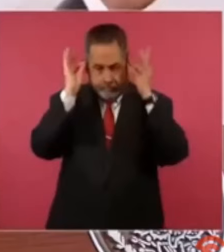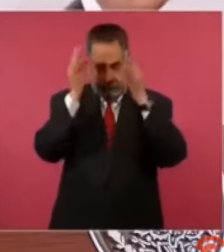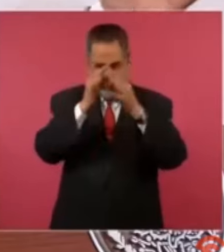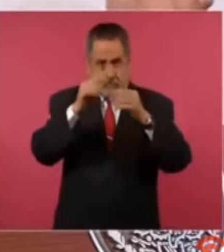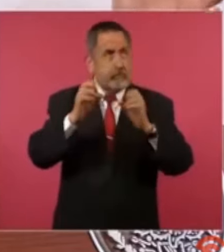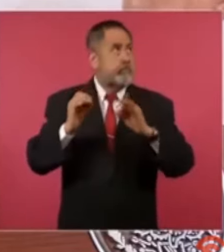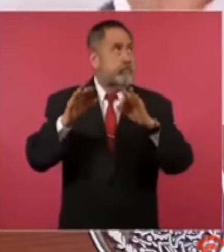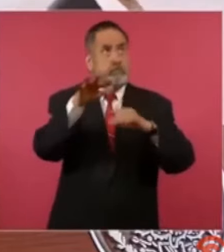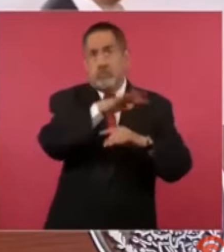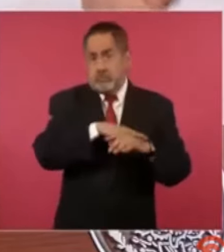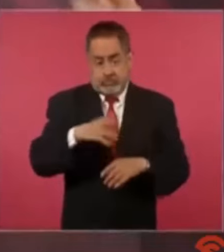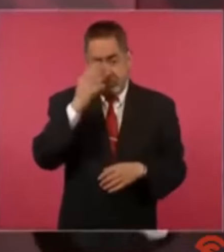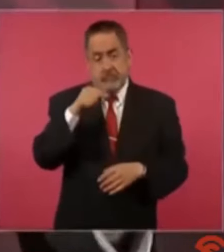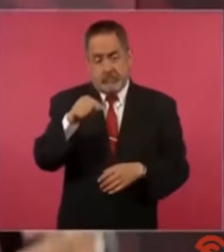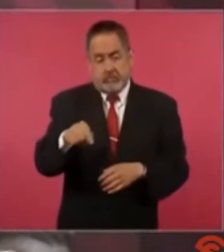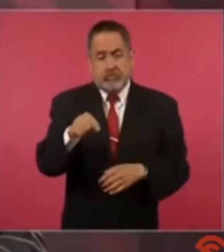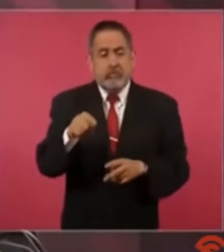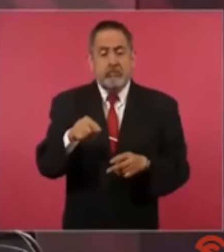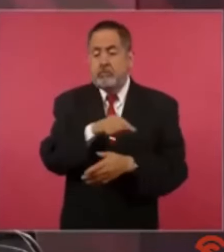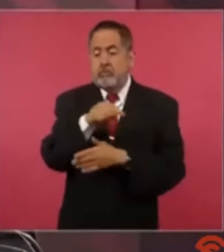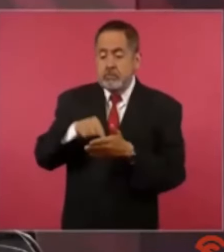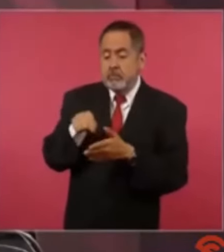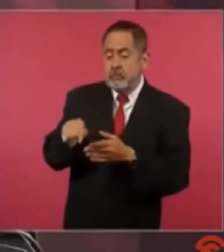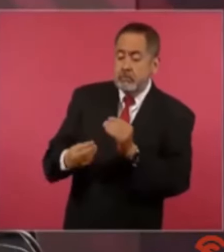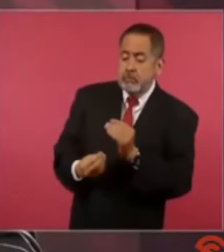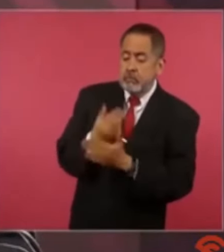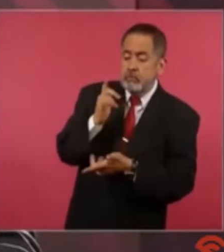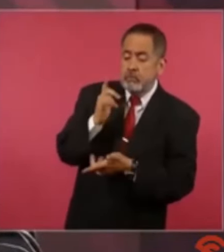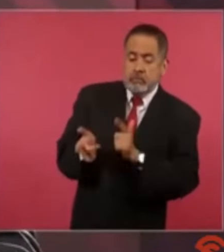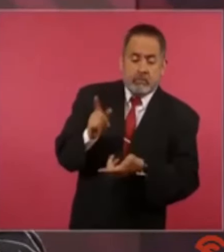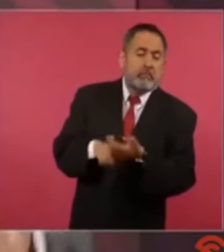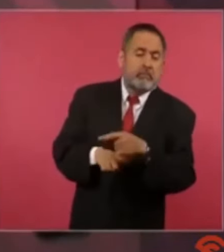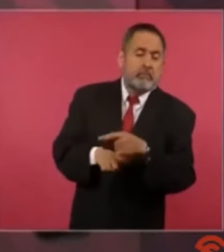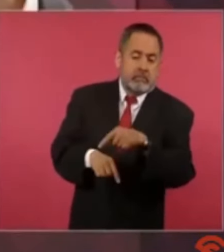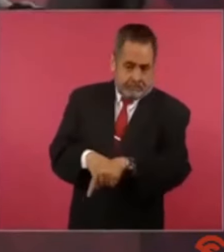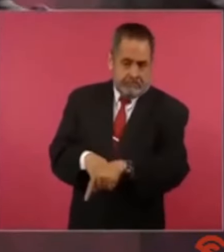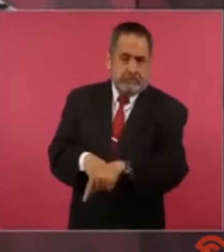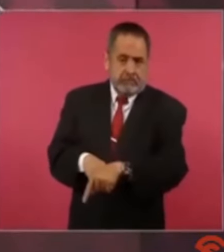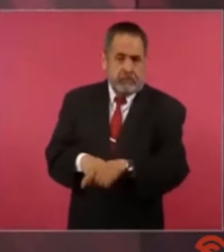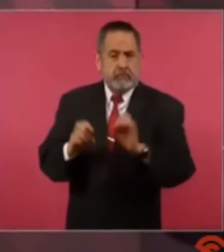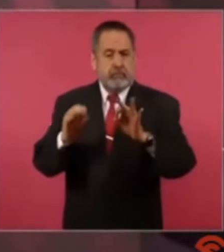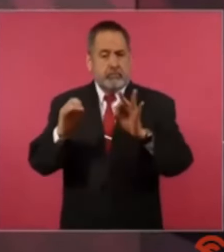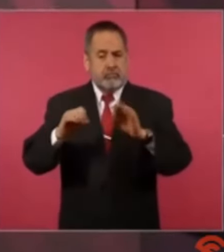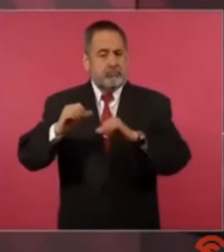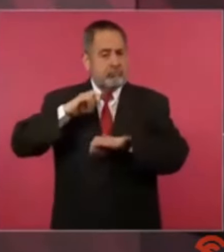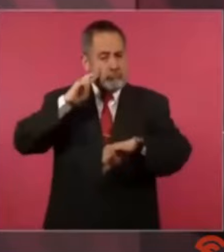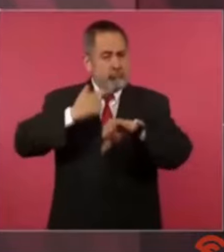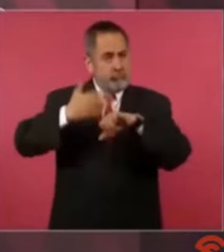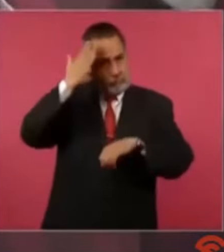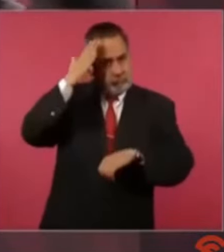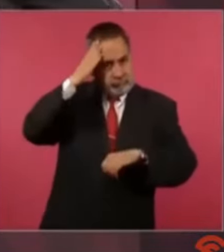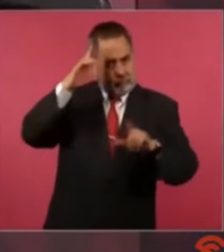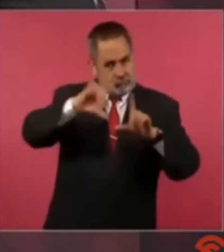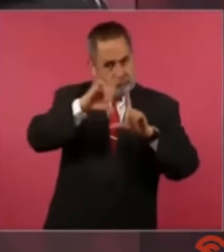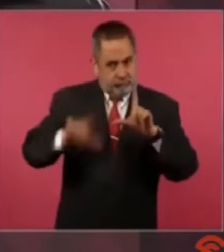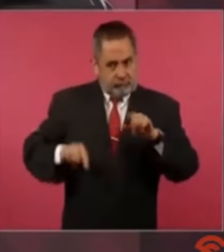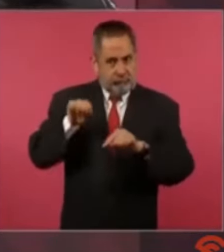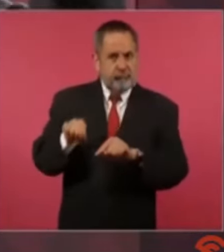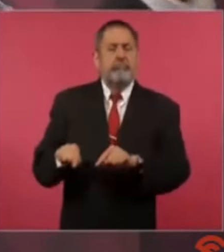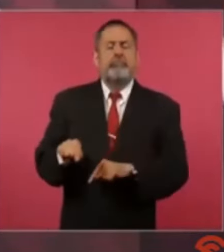aduanas, que va a estar en Nuevo Laredo, o sea, la Oficina Nacional, que es